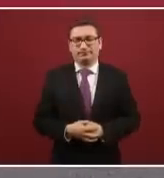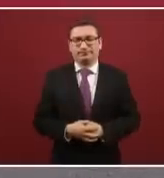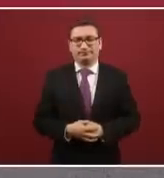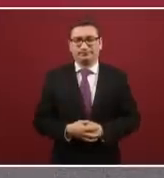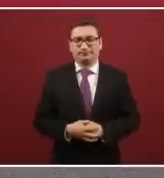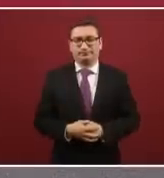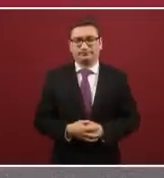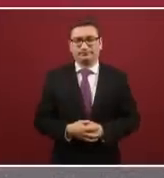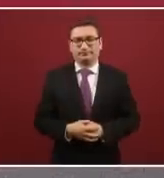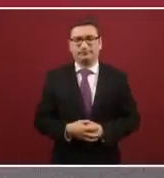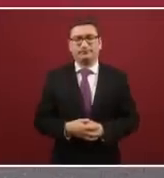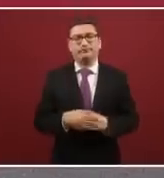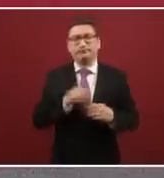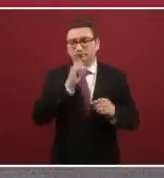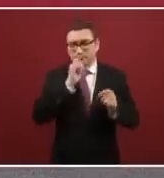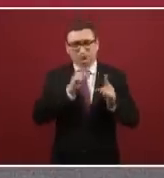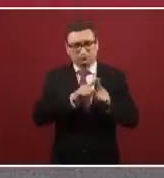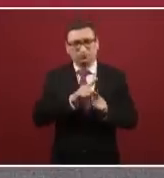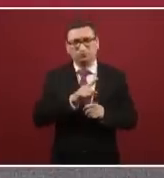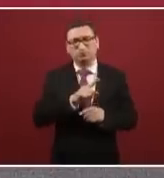y de esta manera también se aclaren